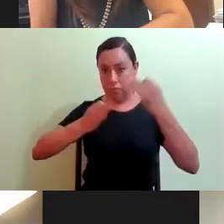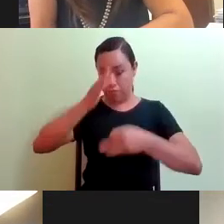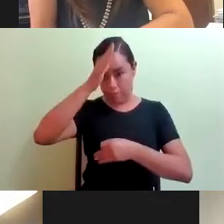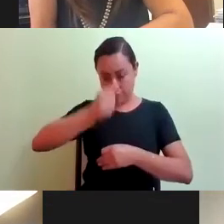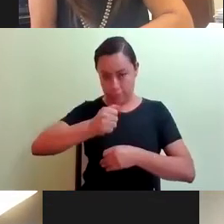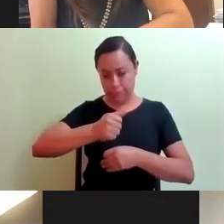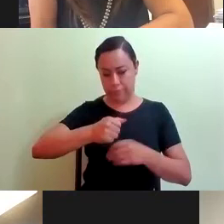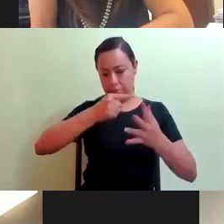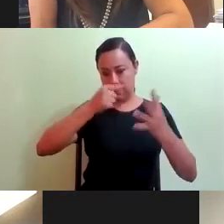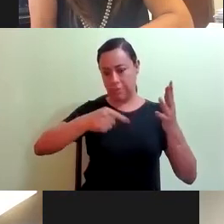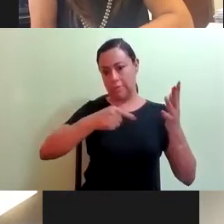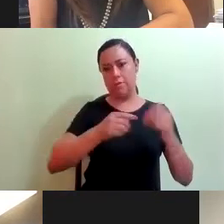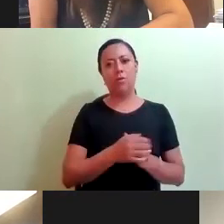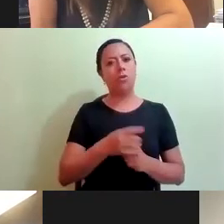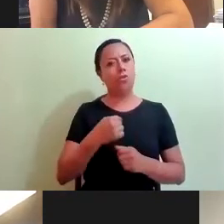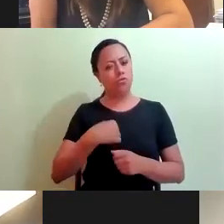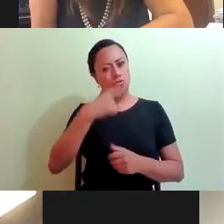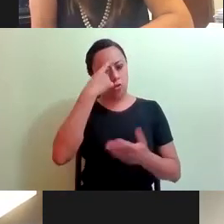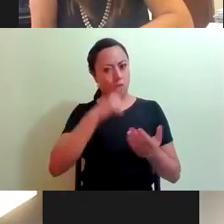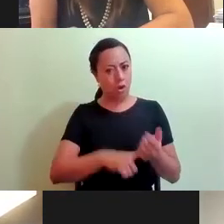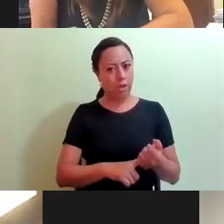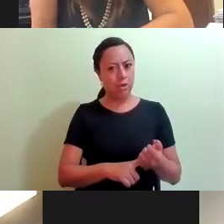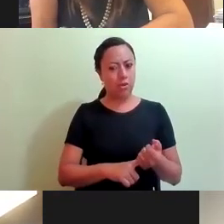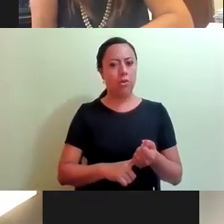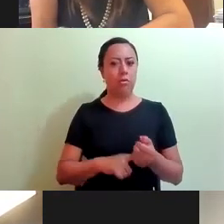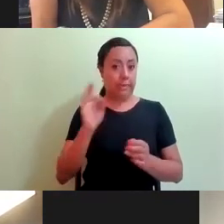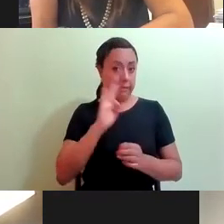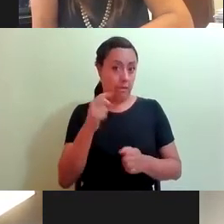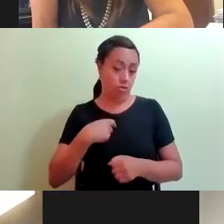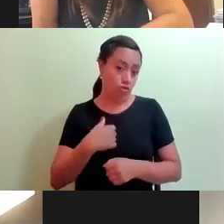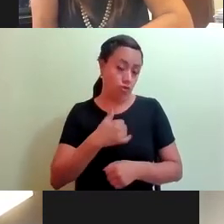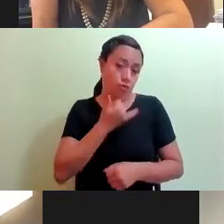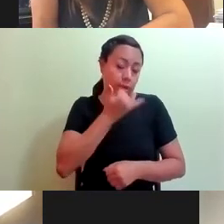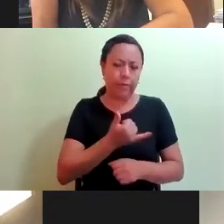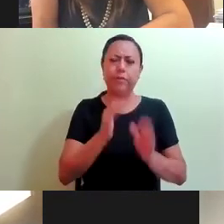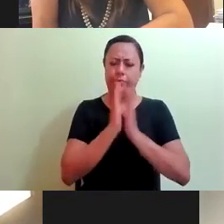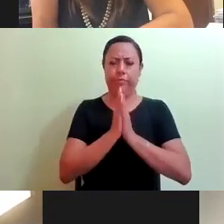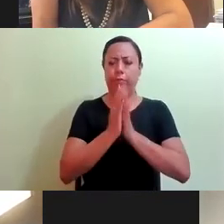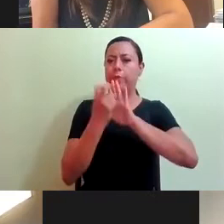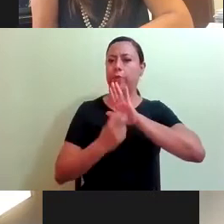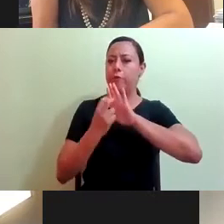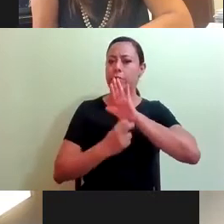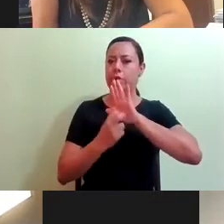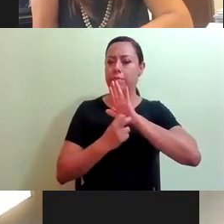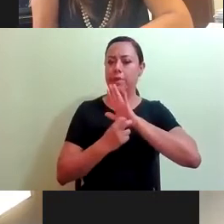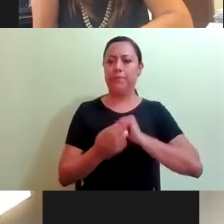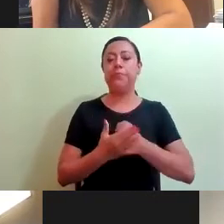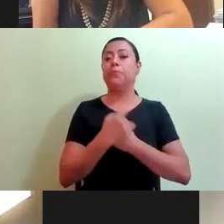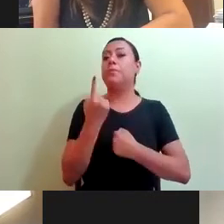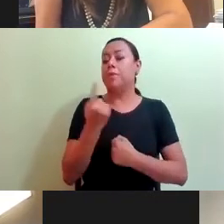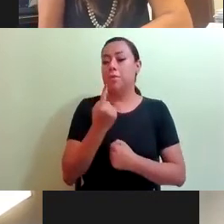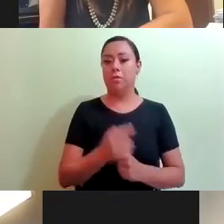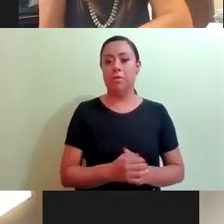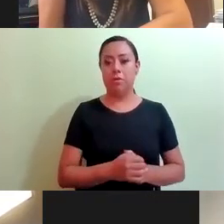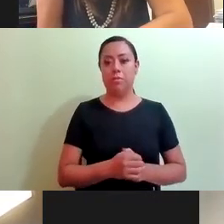acuerdo, etcétera, etcétera. Me parece que escuché la palabra. Si es un error, por favor, que me puedan corregir, porque me parece que no